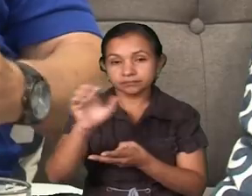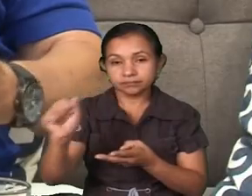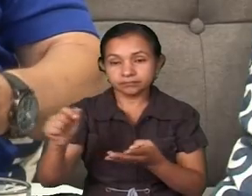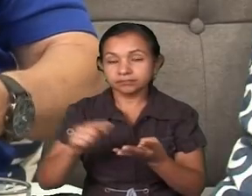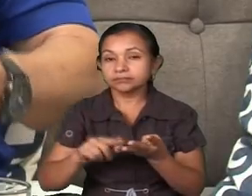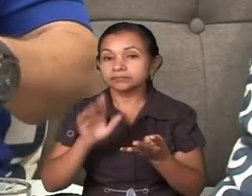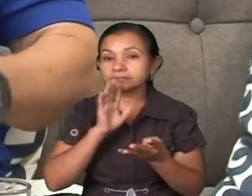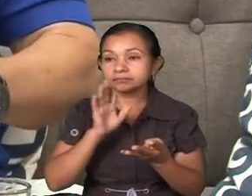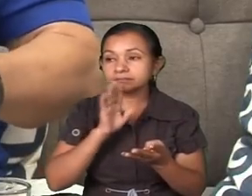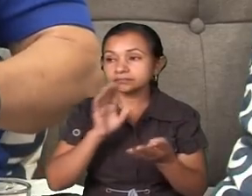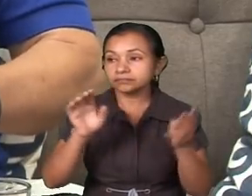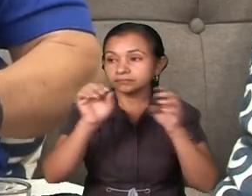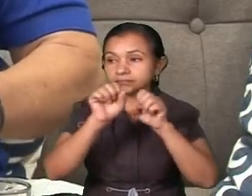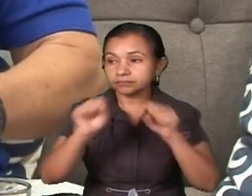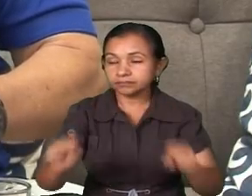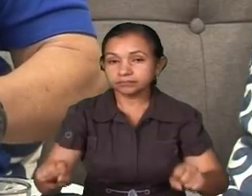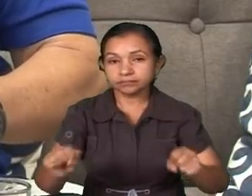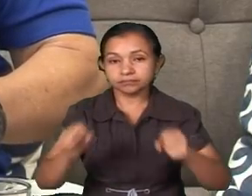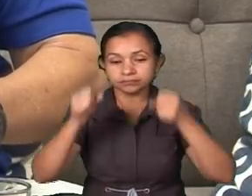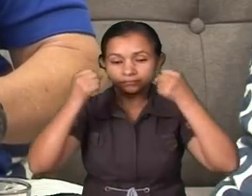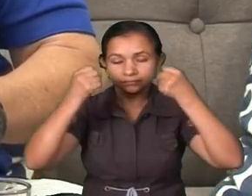Estoy hablando de santos varones